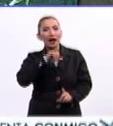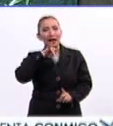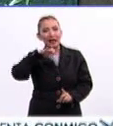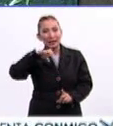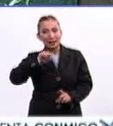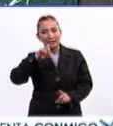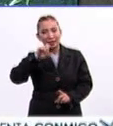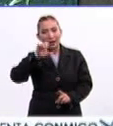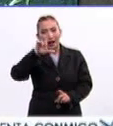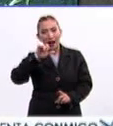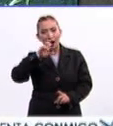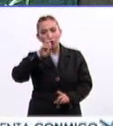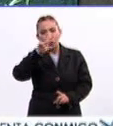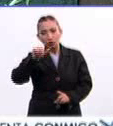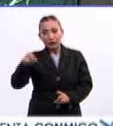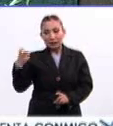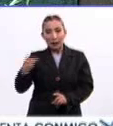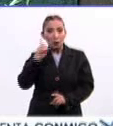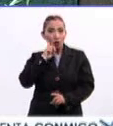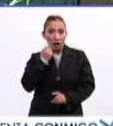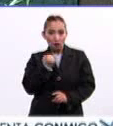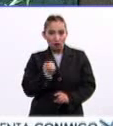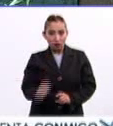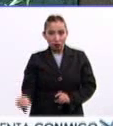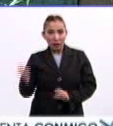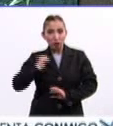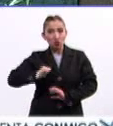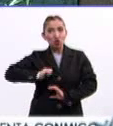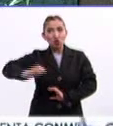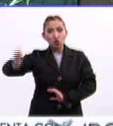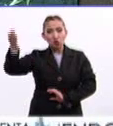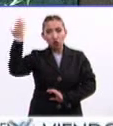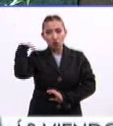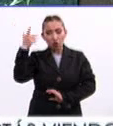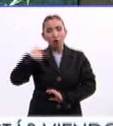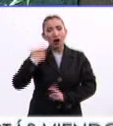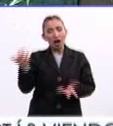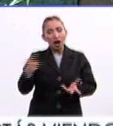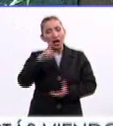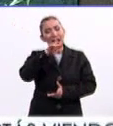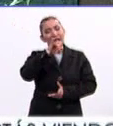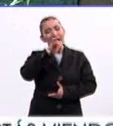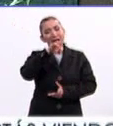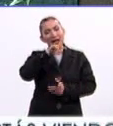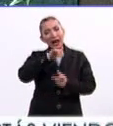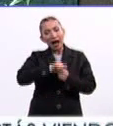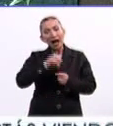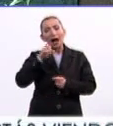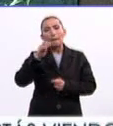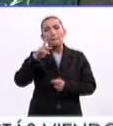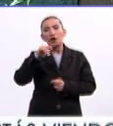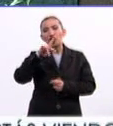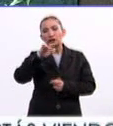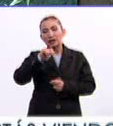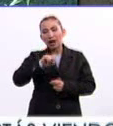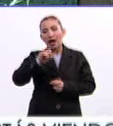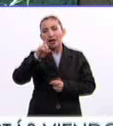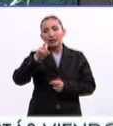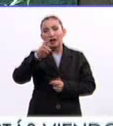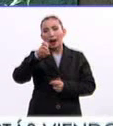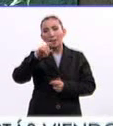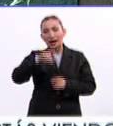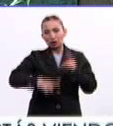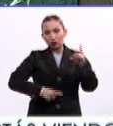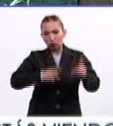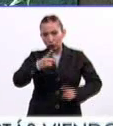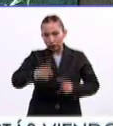de la literatura del siglo de oro español cultivó la lírica, la prosa, la dramaturgia, entre otros géneros. Aunque sus piezas teatrales